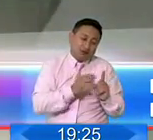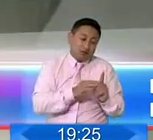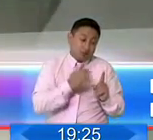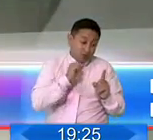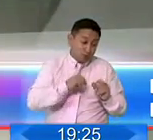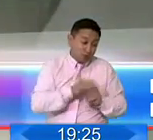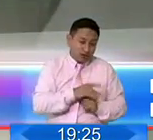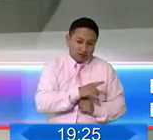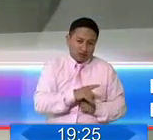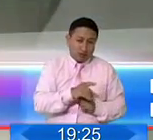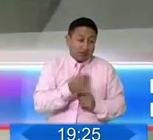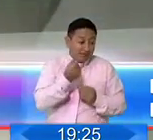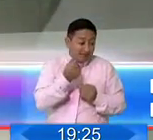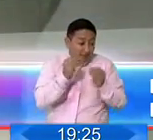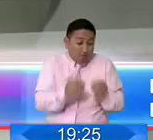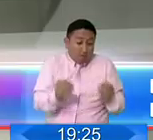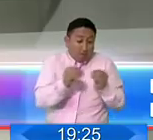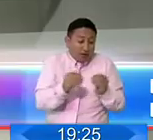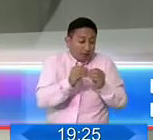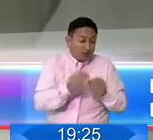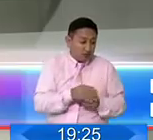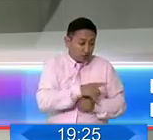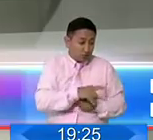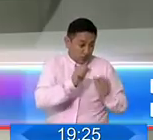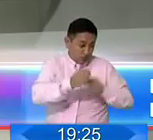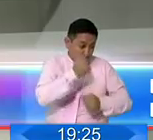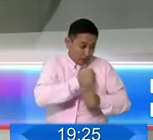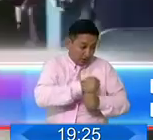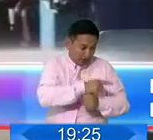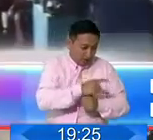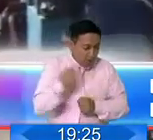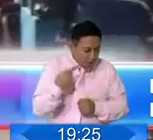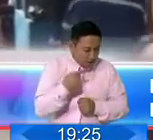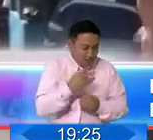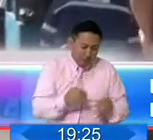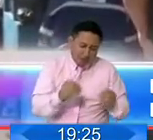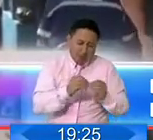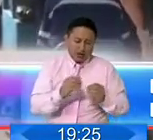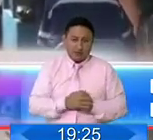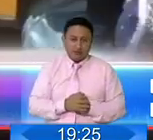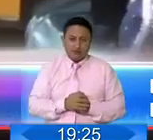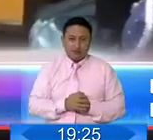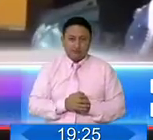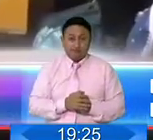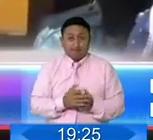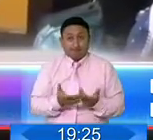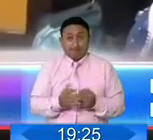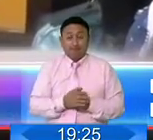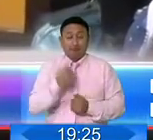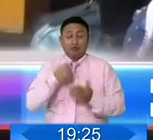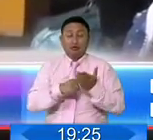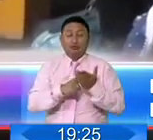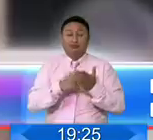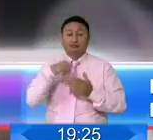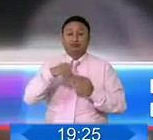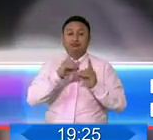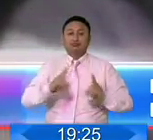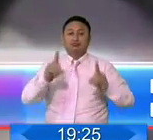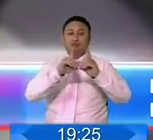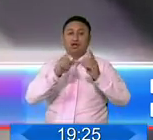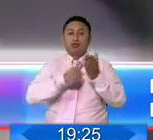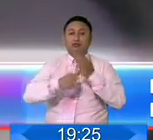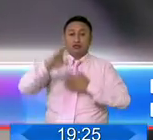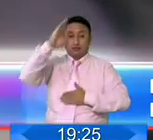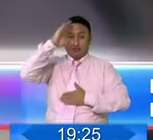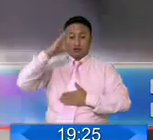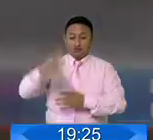podríamos incrementar los ingresos de nosotros si tú te pones a trabajar en esto. Según datos del Ministerio del Interior, de enero a julio de este año, se han